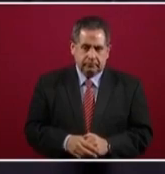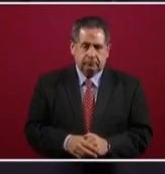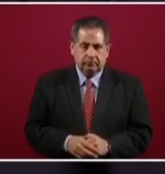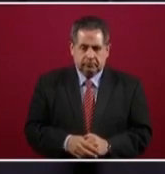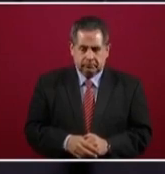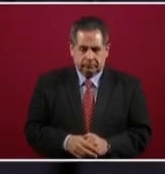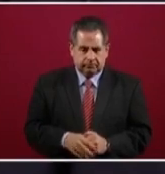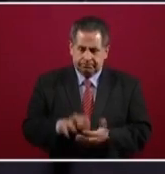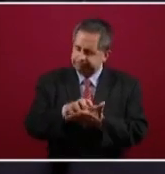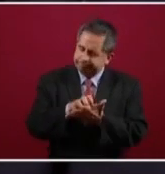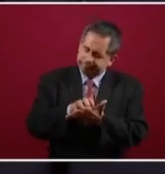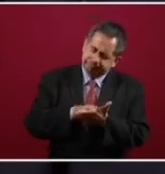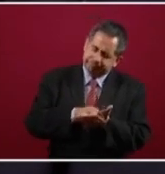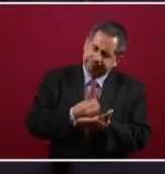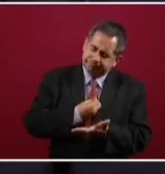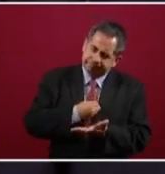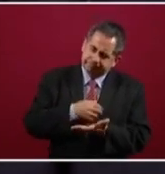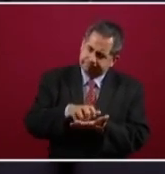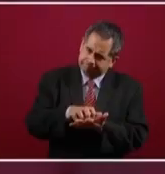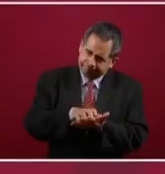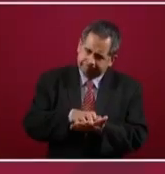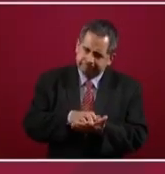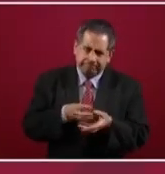La austeridad